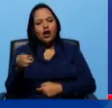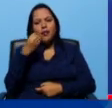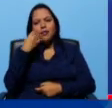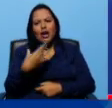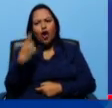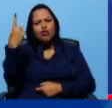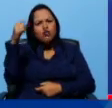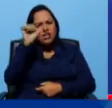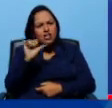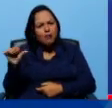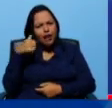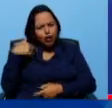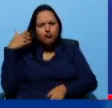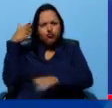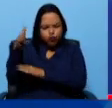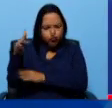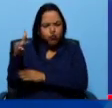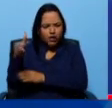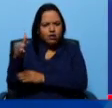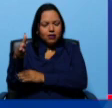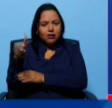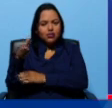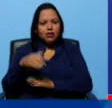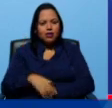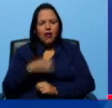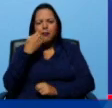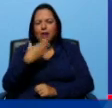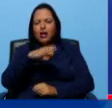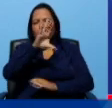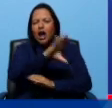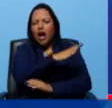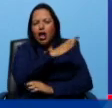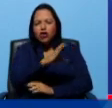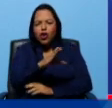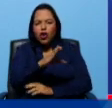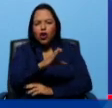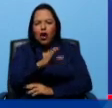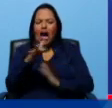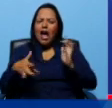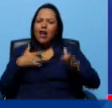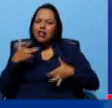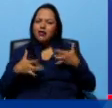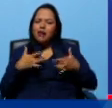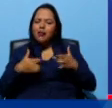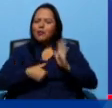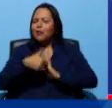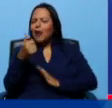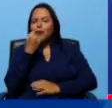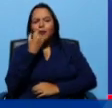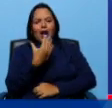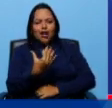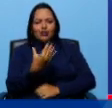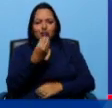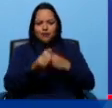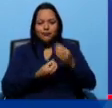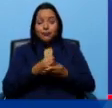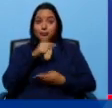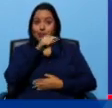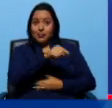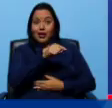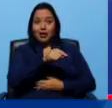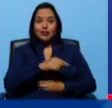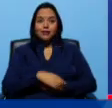hace unas semanas atrás. Qué bello canto. Creo que fue uno de los actos más bellos. Y allí